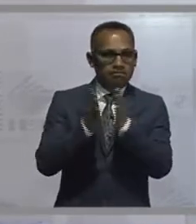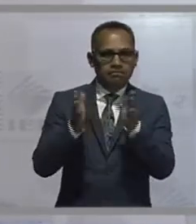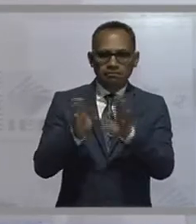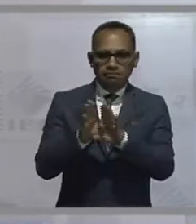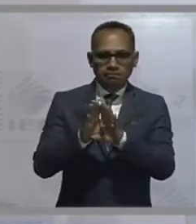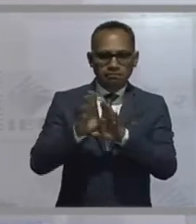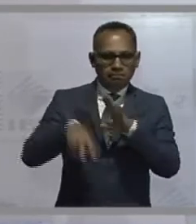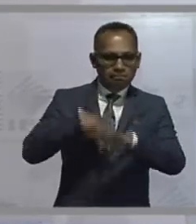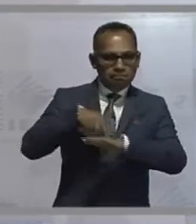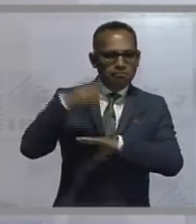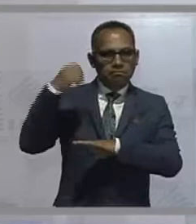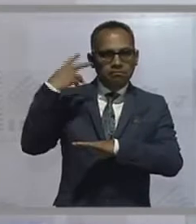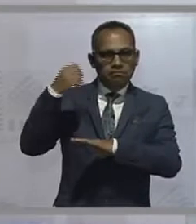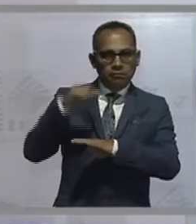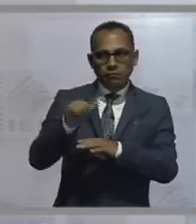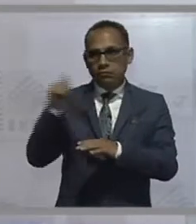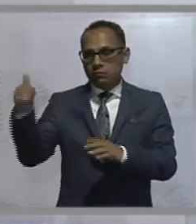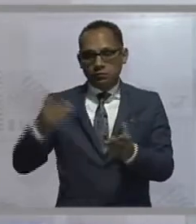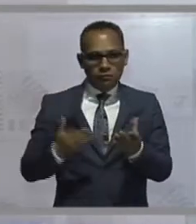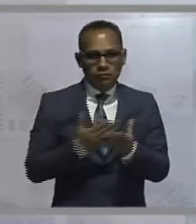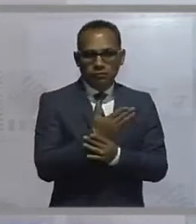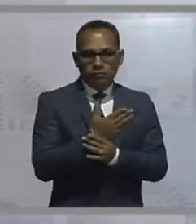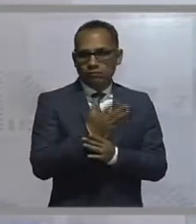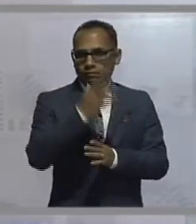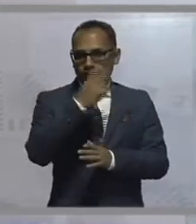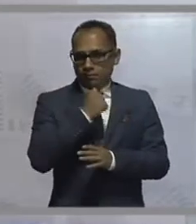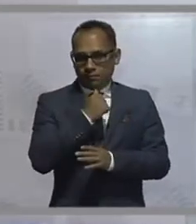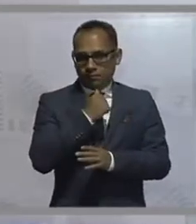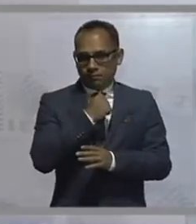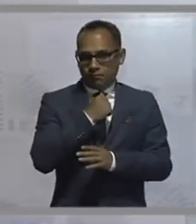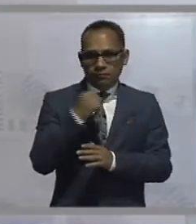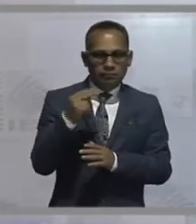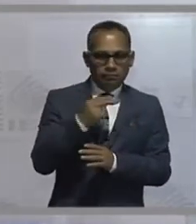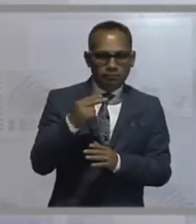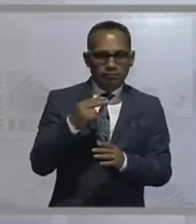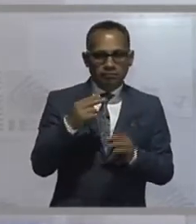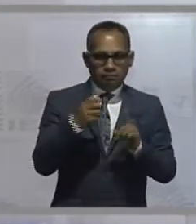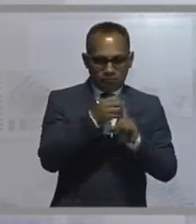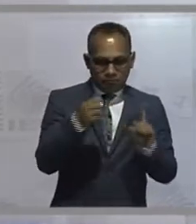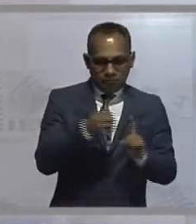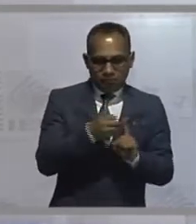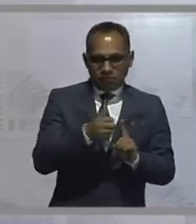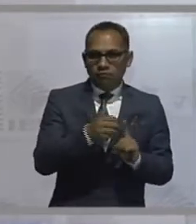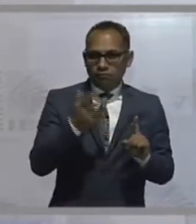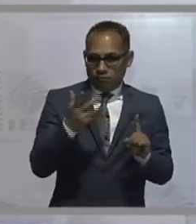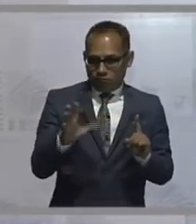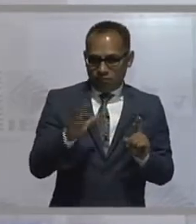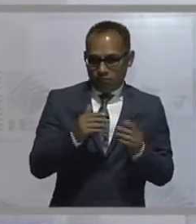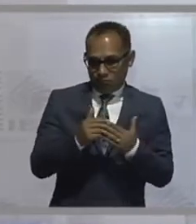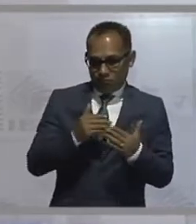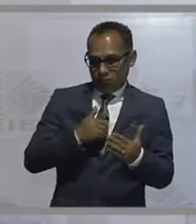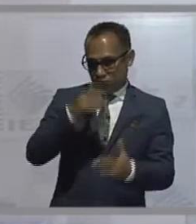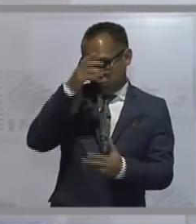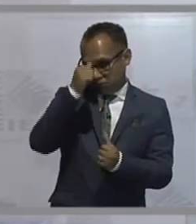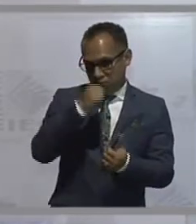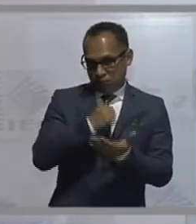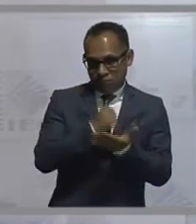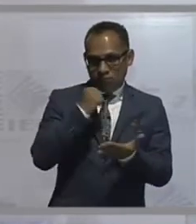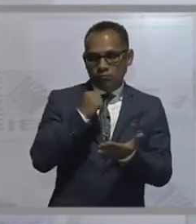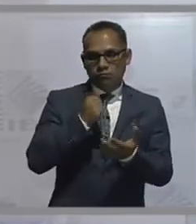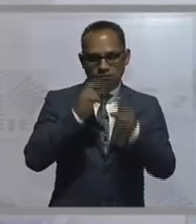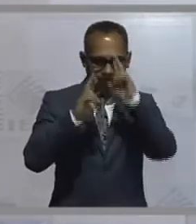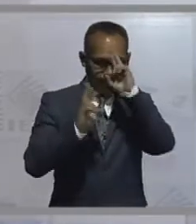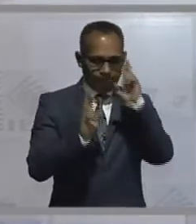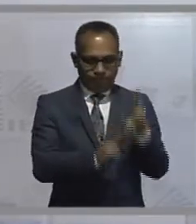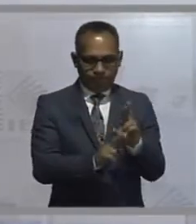que esté haciendo uso de la voz y que se habrá de respetar el orden y el tiempo de las intervenciones previamente acordado